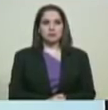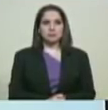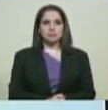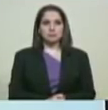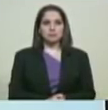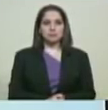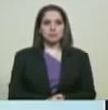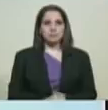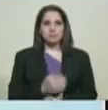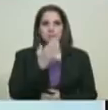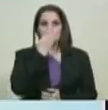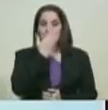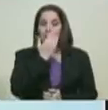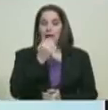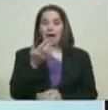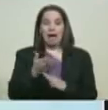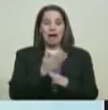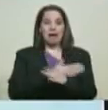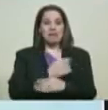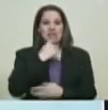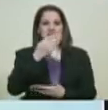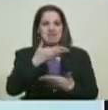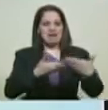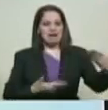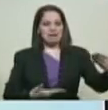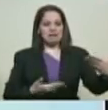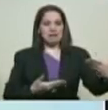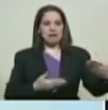acta mata voto.